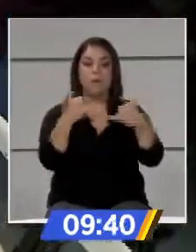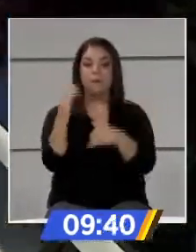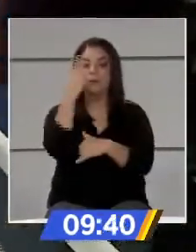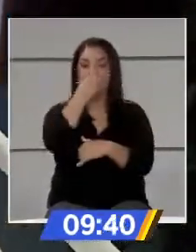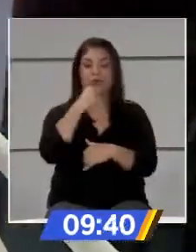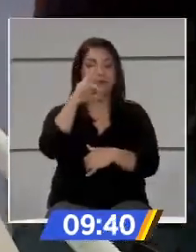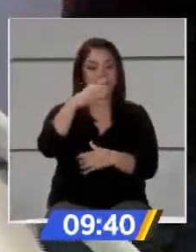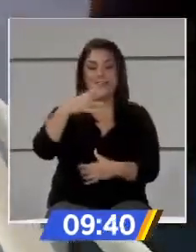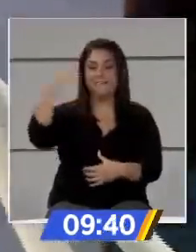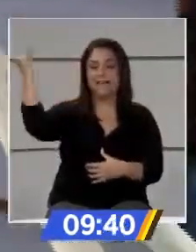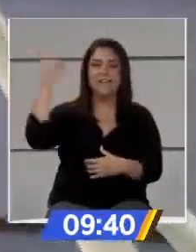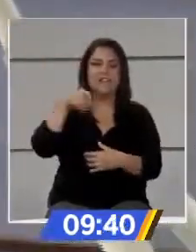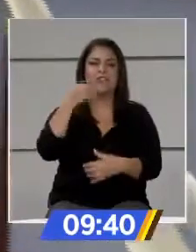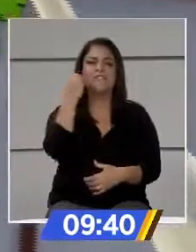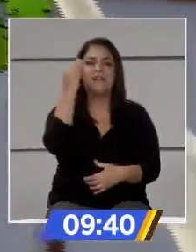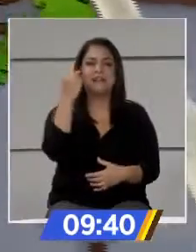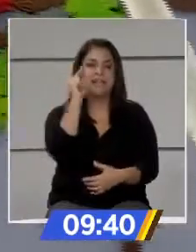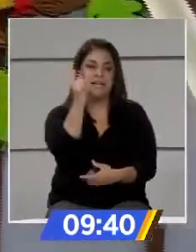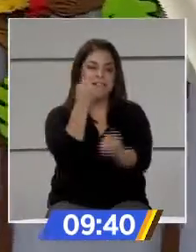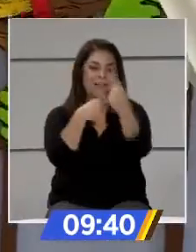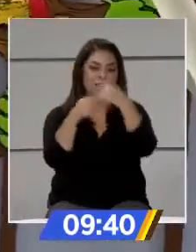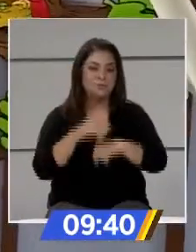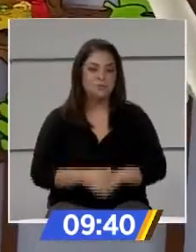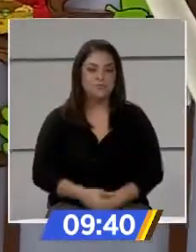se despeguen, todo es súper fácil, ya casi venimos.